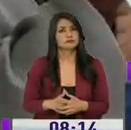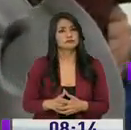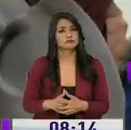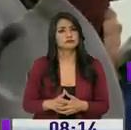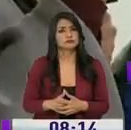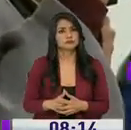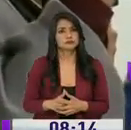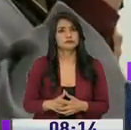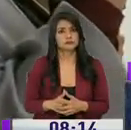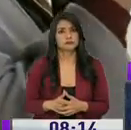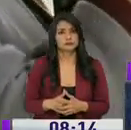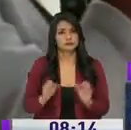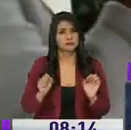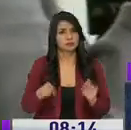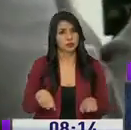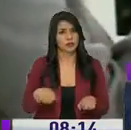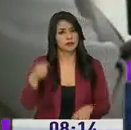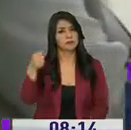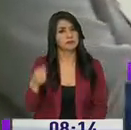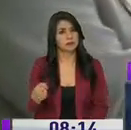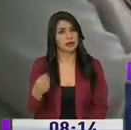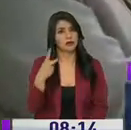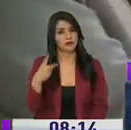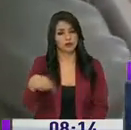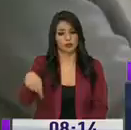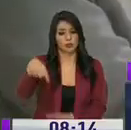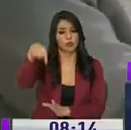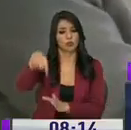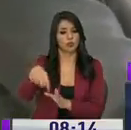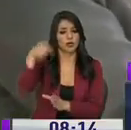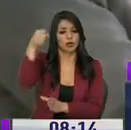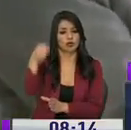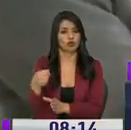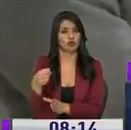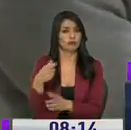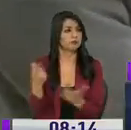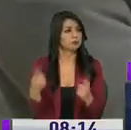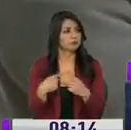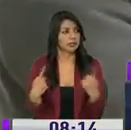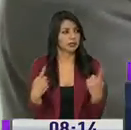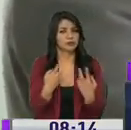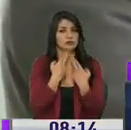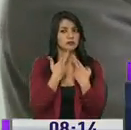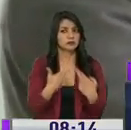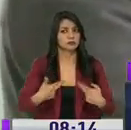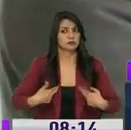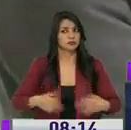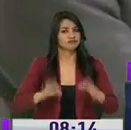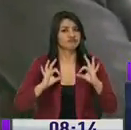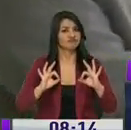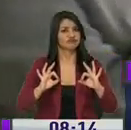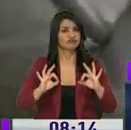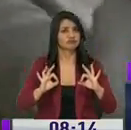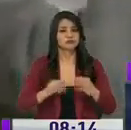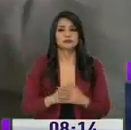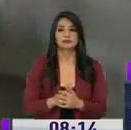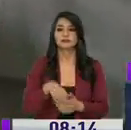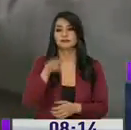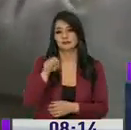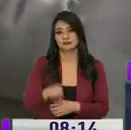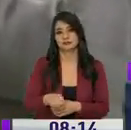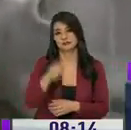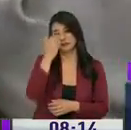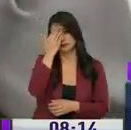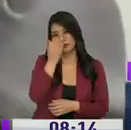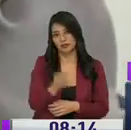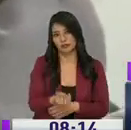poder colocar estas señales de tránsito. Vemos ahí un hueco también encementado, sin embargo no hay una respuesta efectiva. Sí, muy buenos días. Pues en